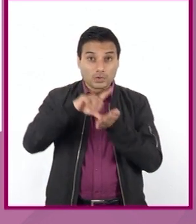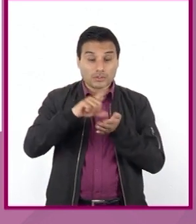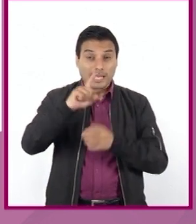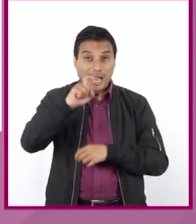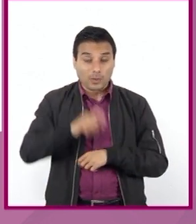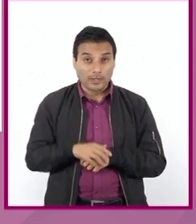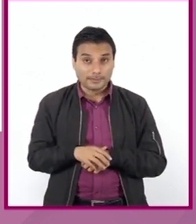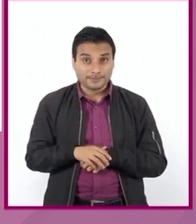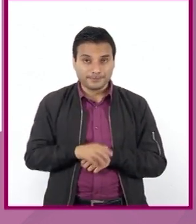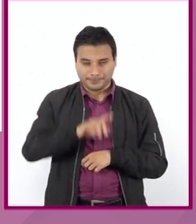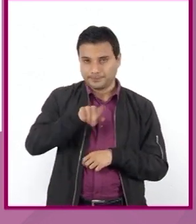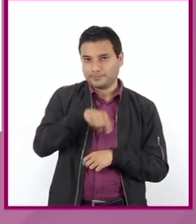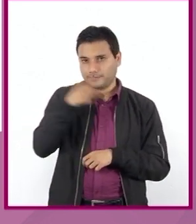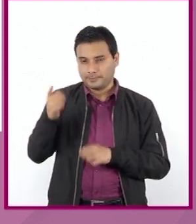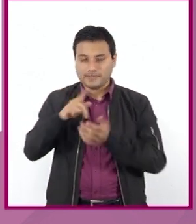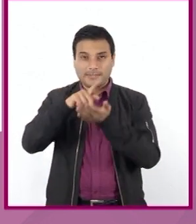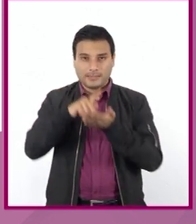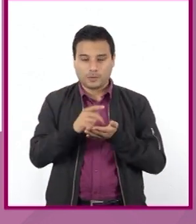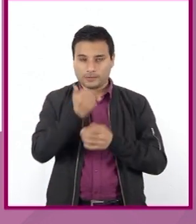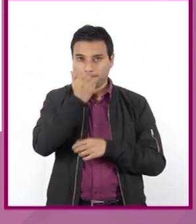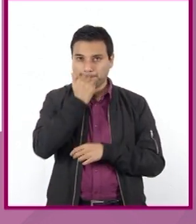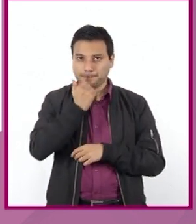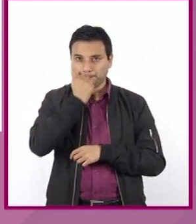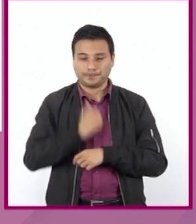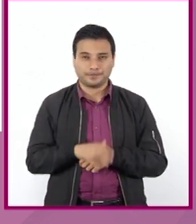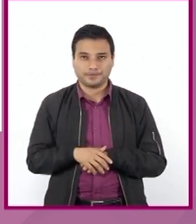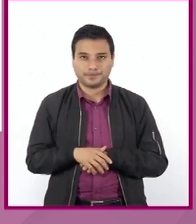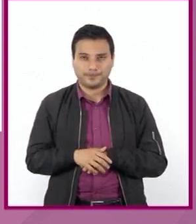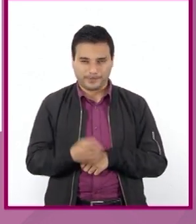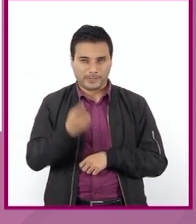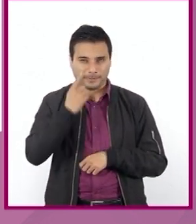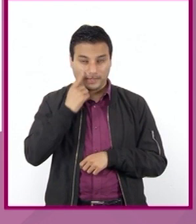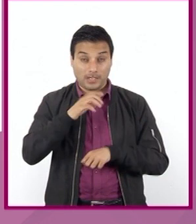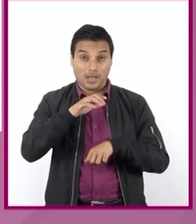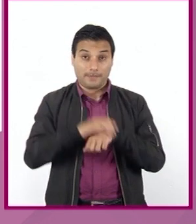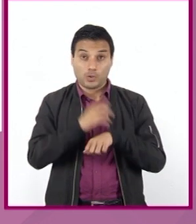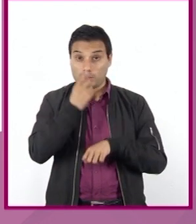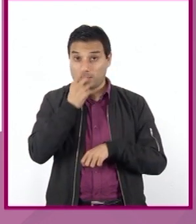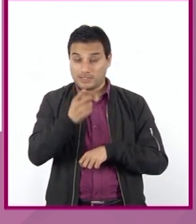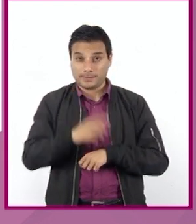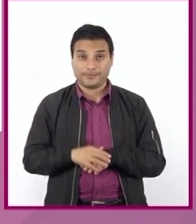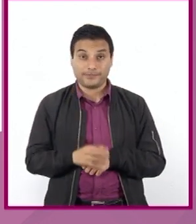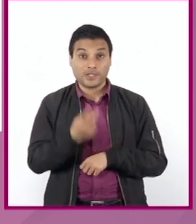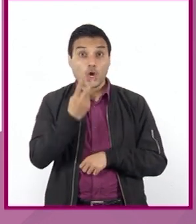los kilogramos de azúcar. La situación menciona que para preparar